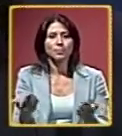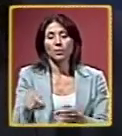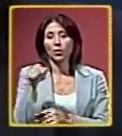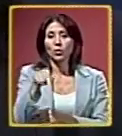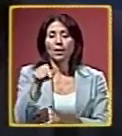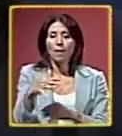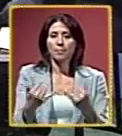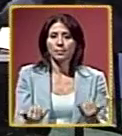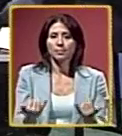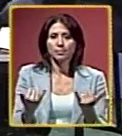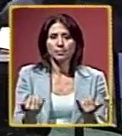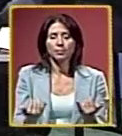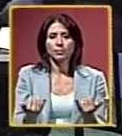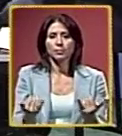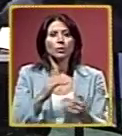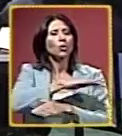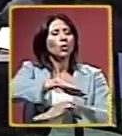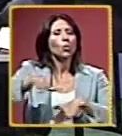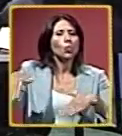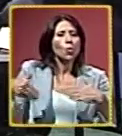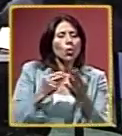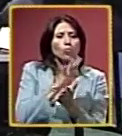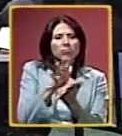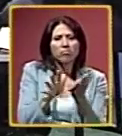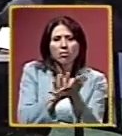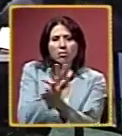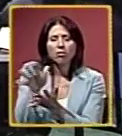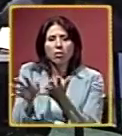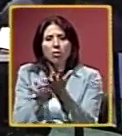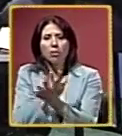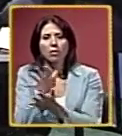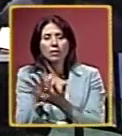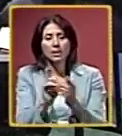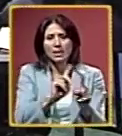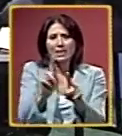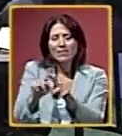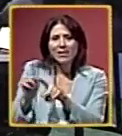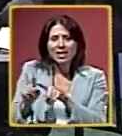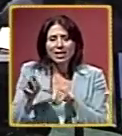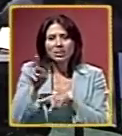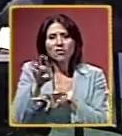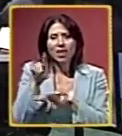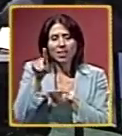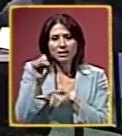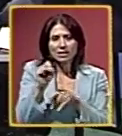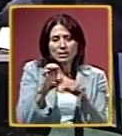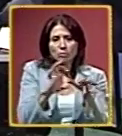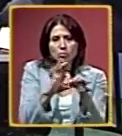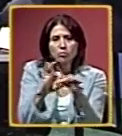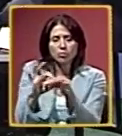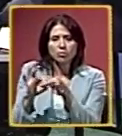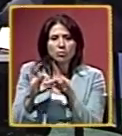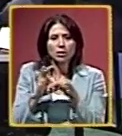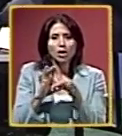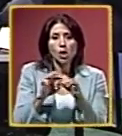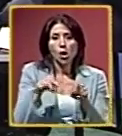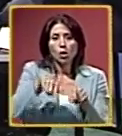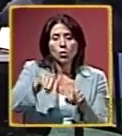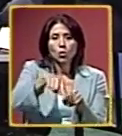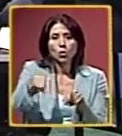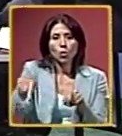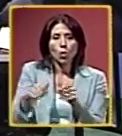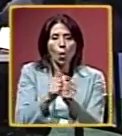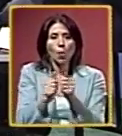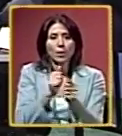donde ahora todo está mezclado con todo y hay varias redes compitiendo entre ellas, que son a su